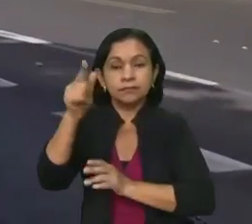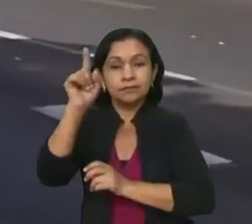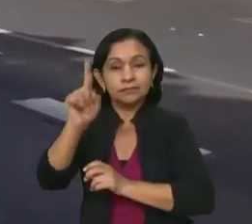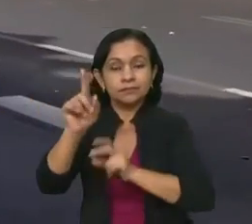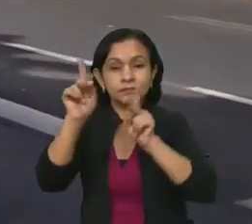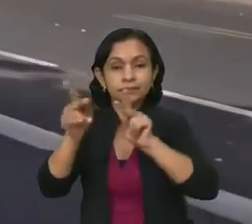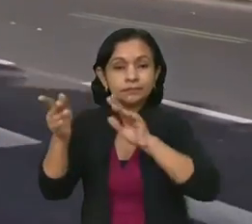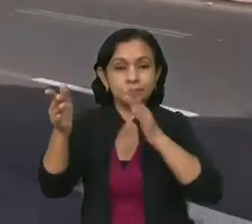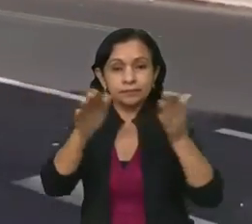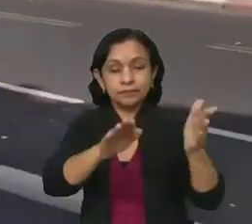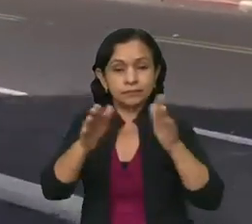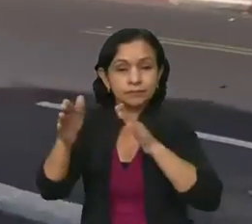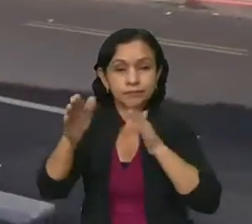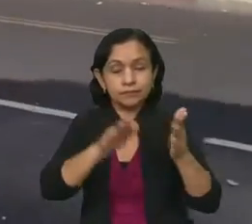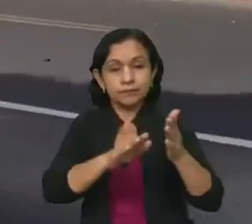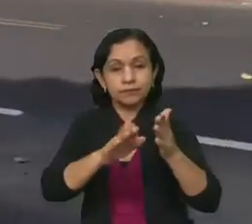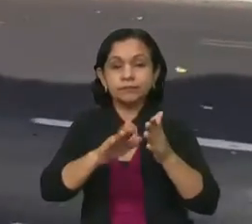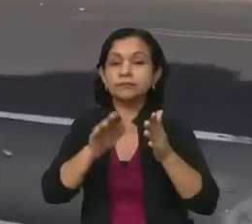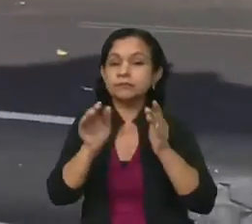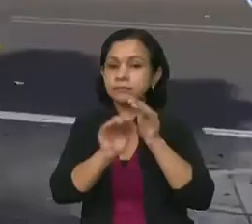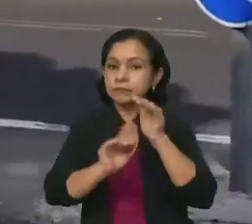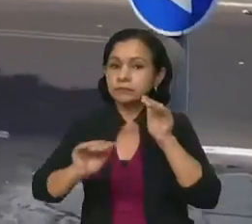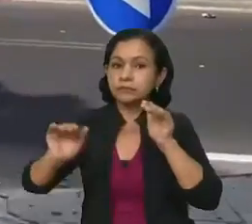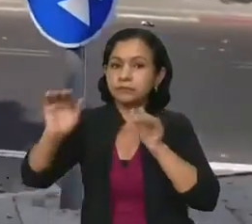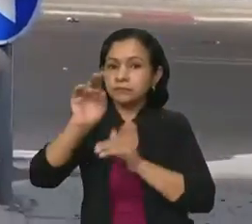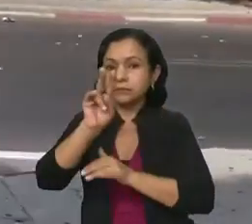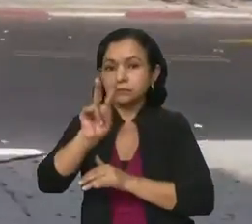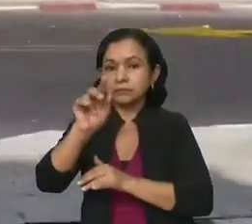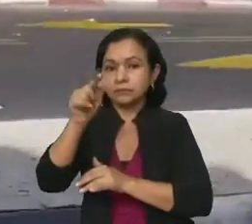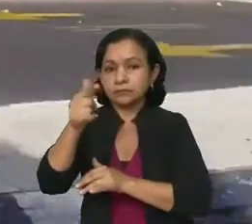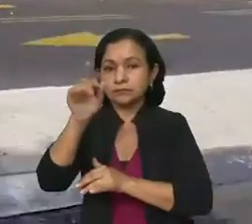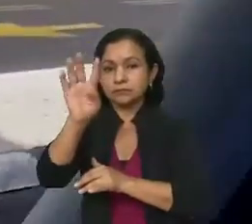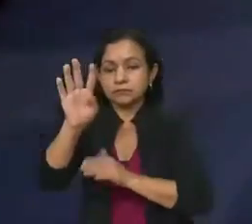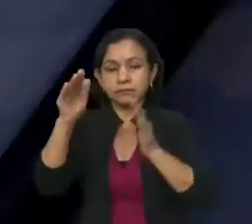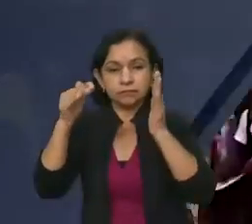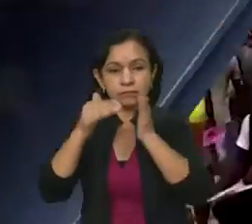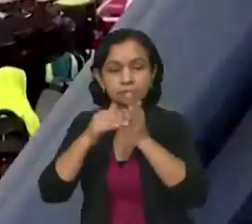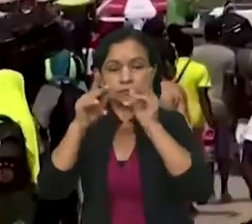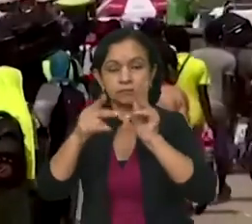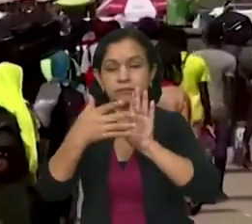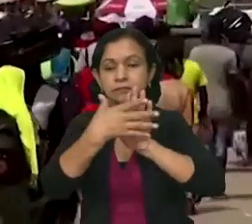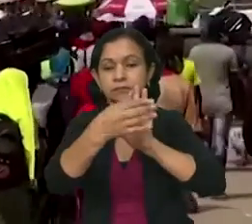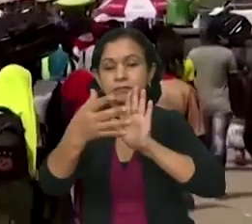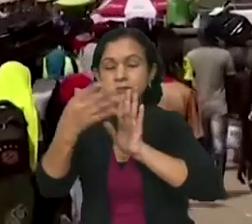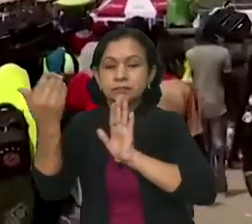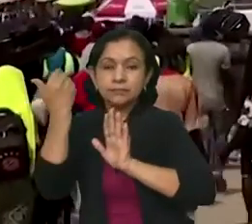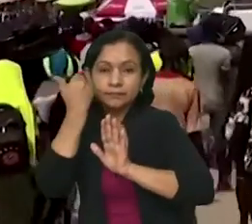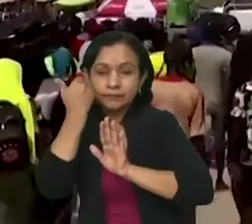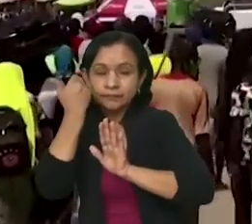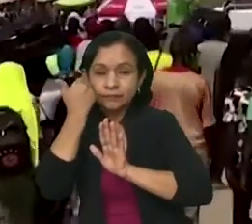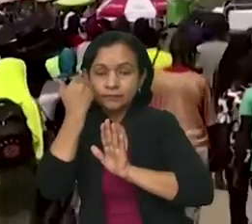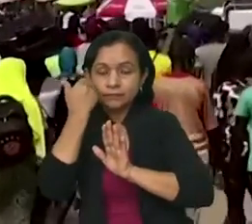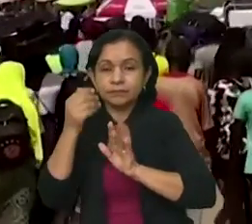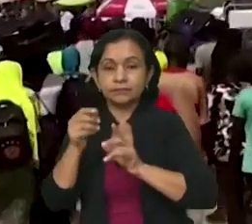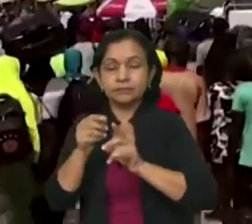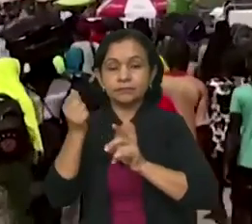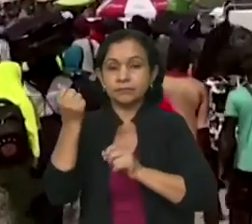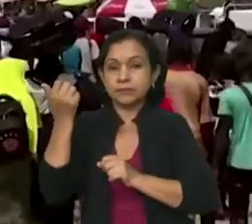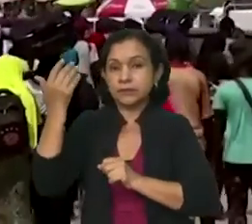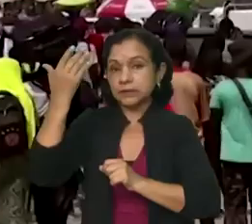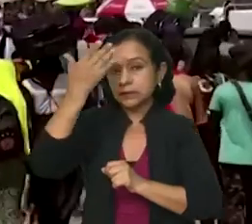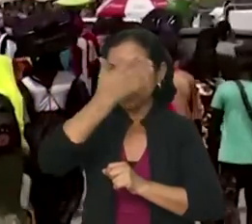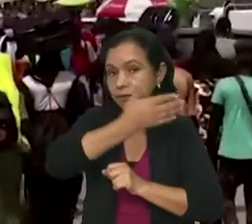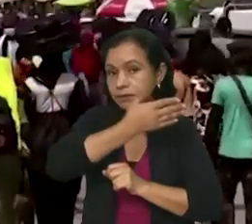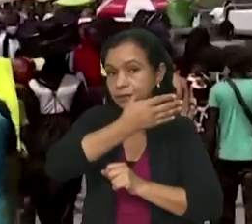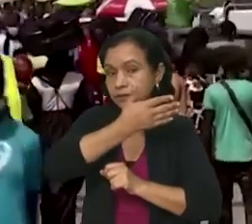El número de casos en el país también superó los 274.000 contagios. En general, en el continente de África, la cifra